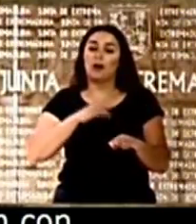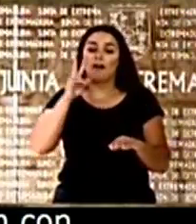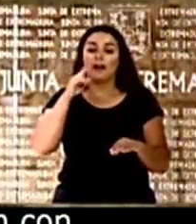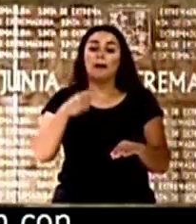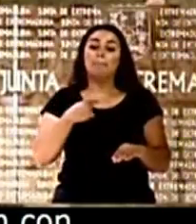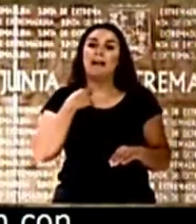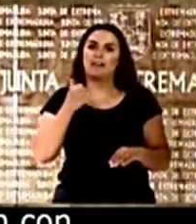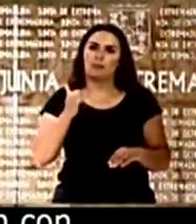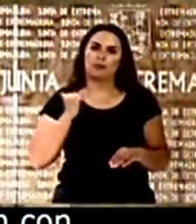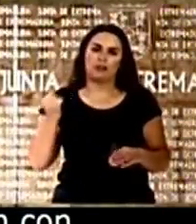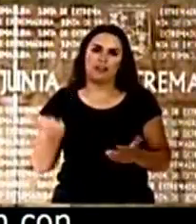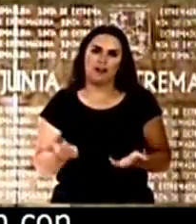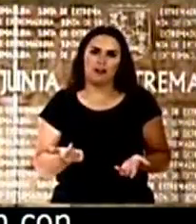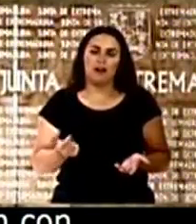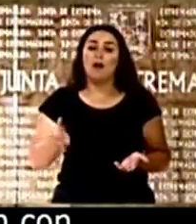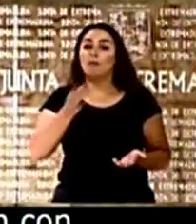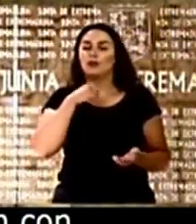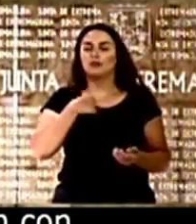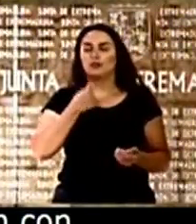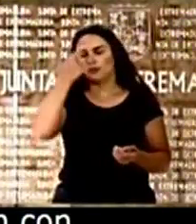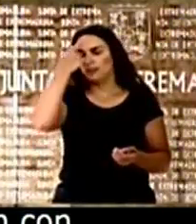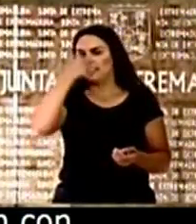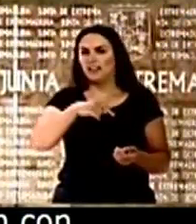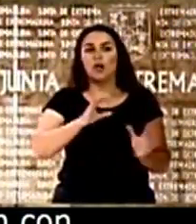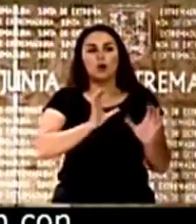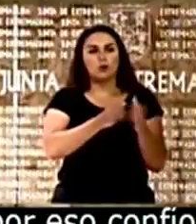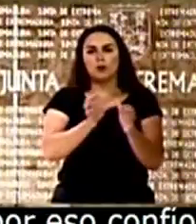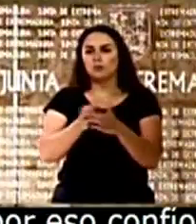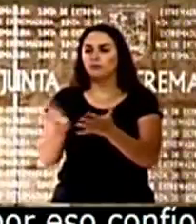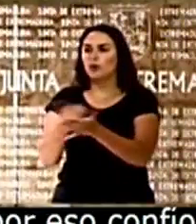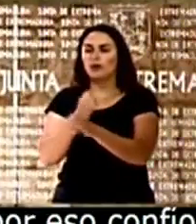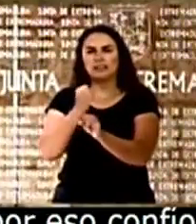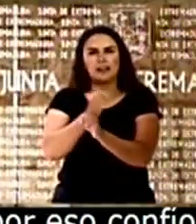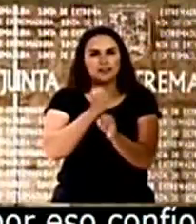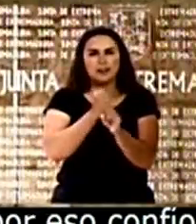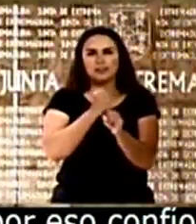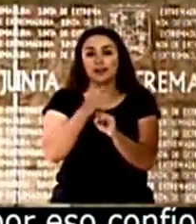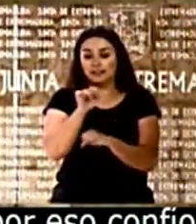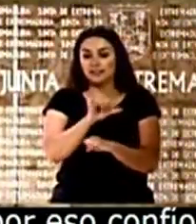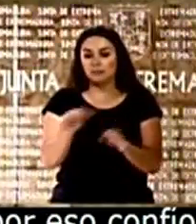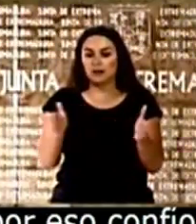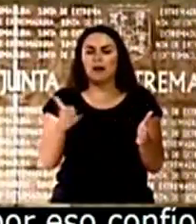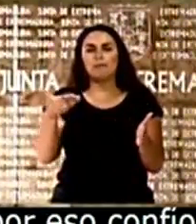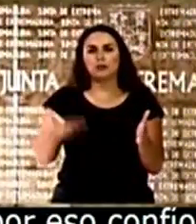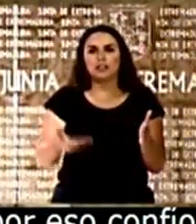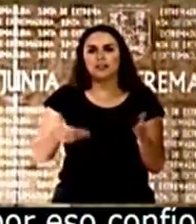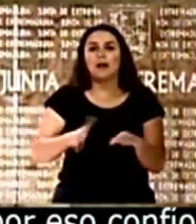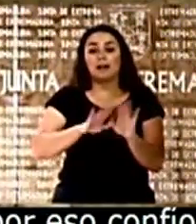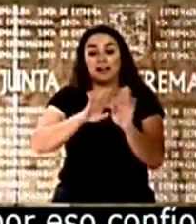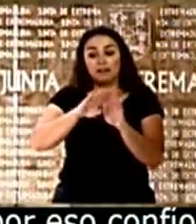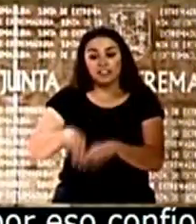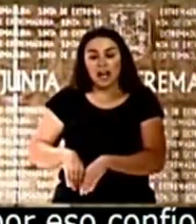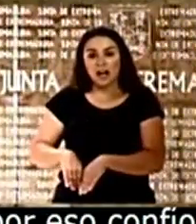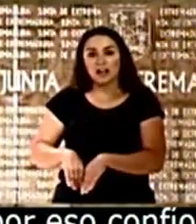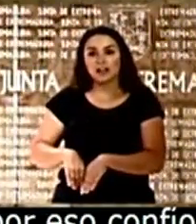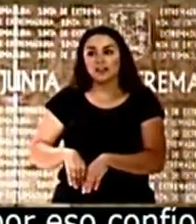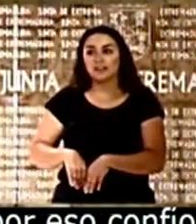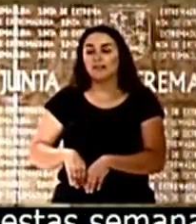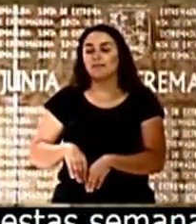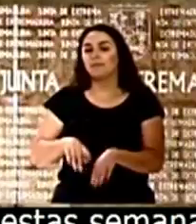y por eso confío en que los grupos parlamentarios van a trabajar en estas semanas tan importantes para que finalmente ese